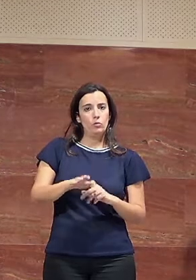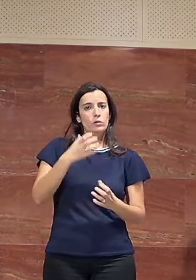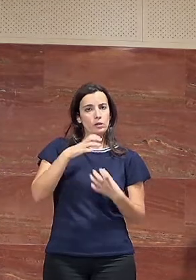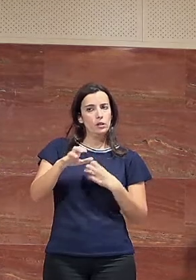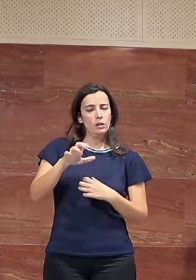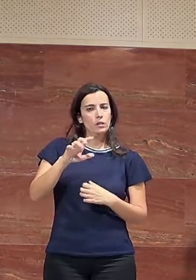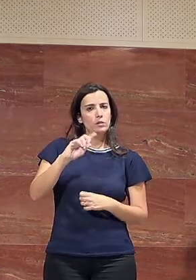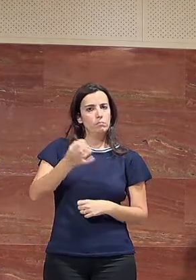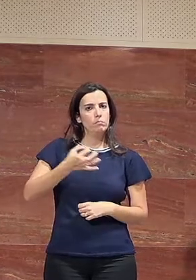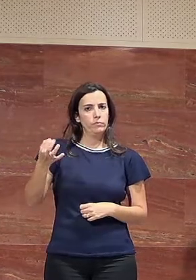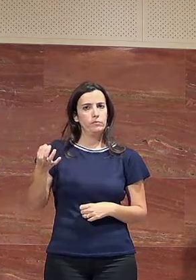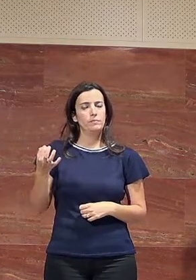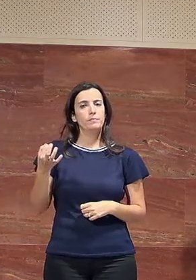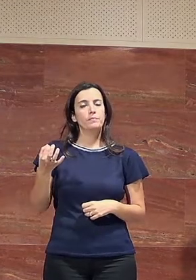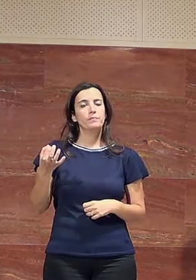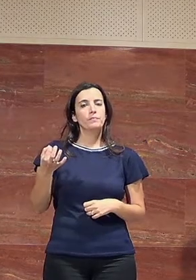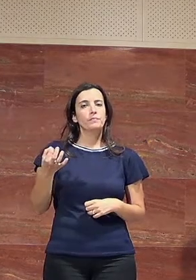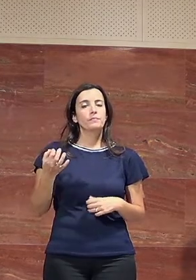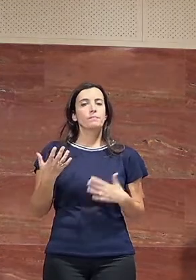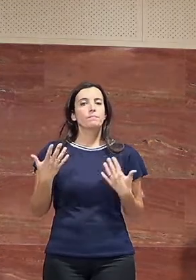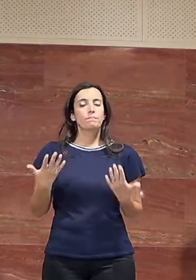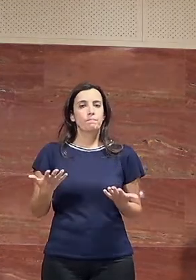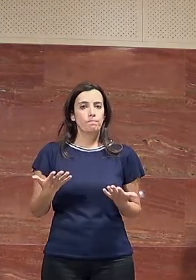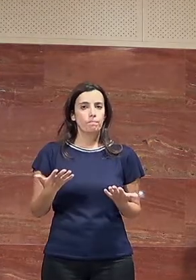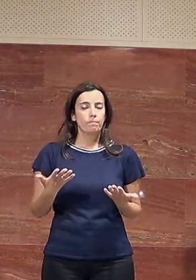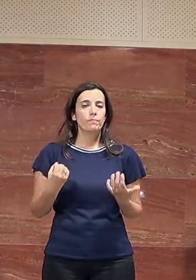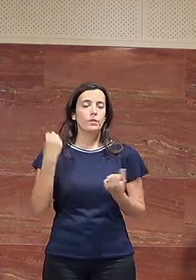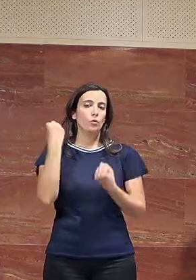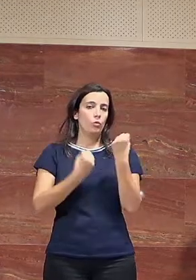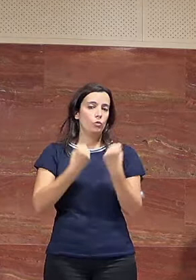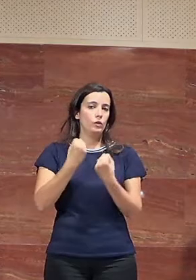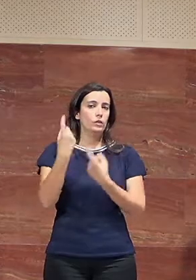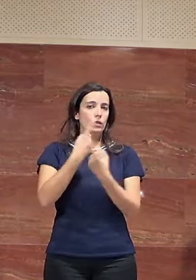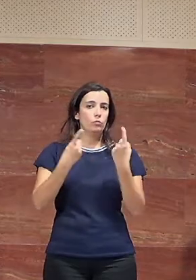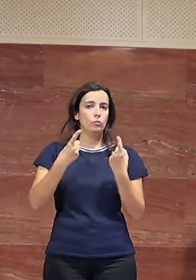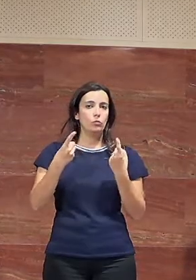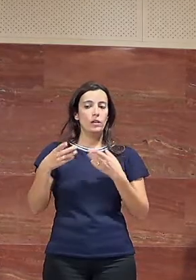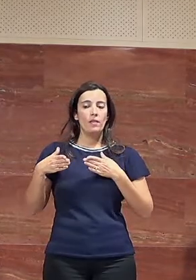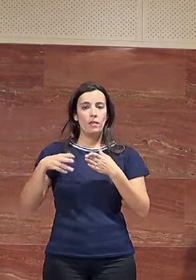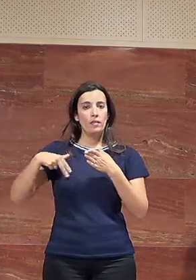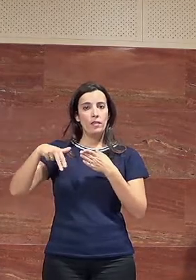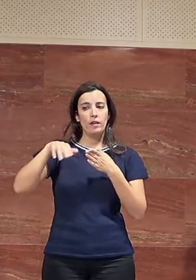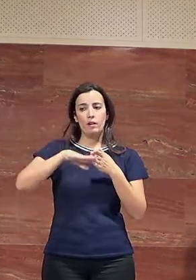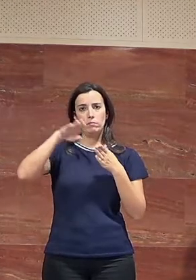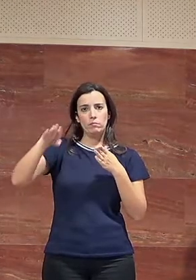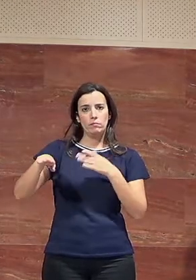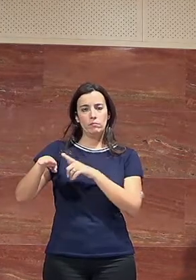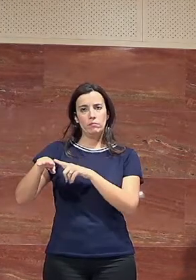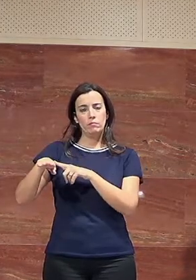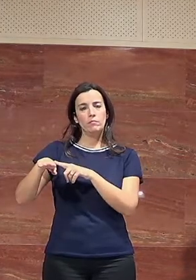más efectiva. Entonces, hay coches subidos en las aceras, en los accesos de los colegios, que